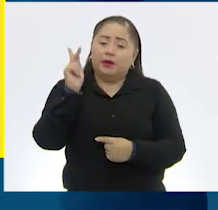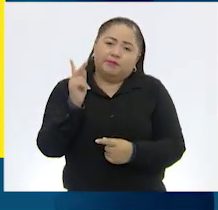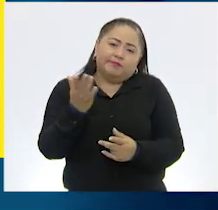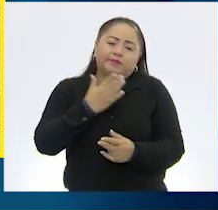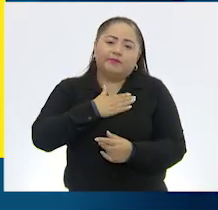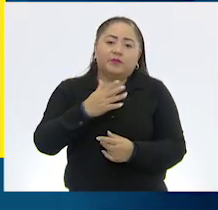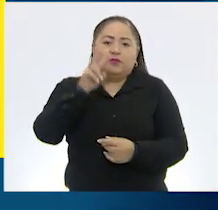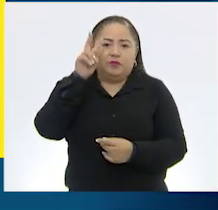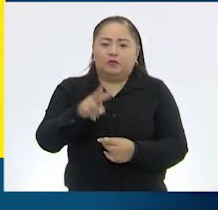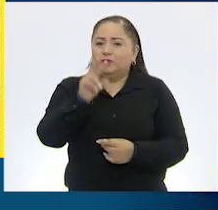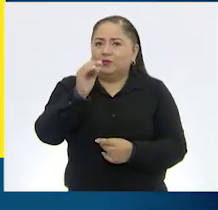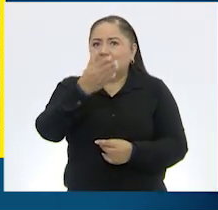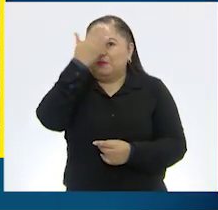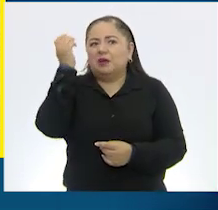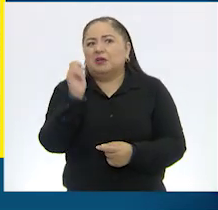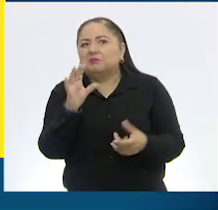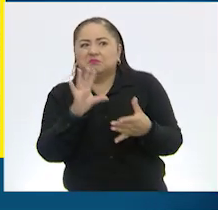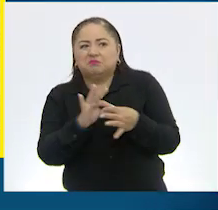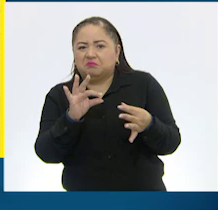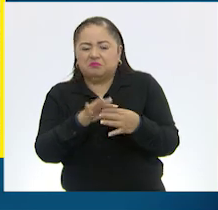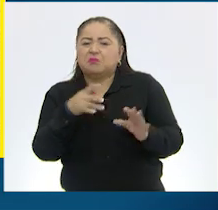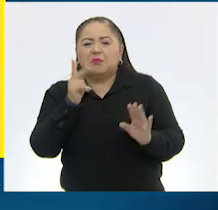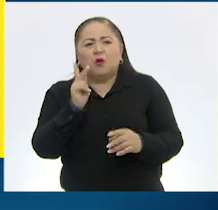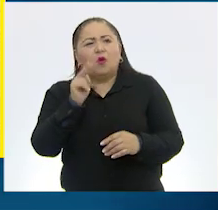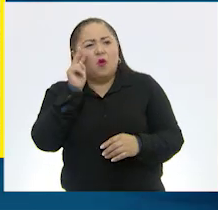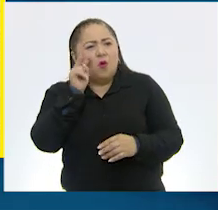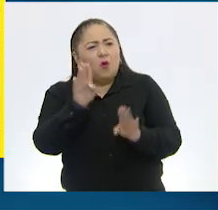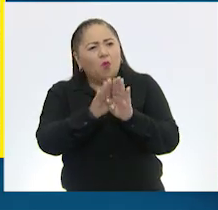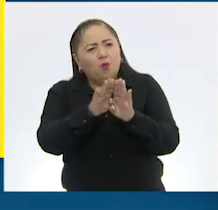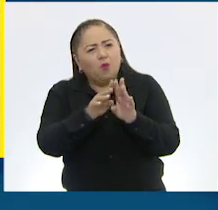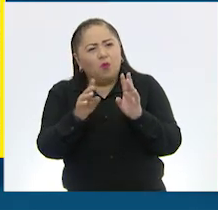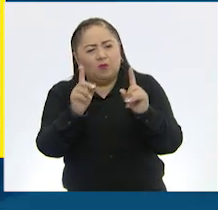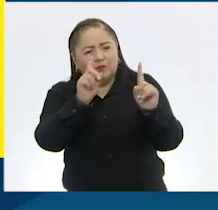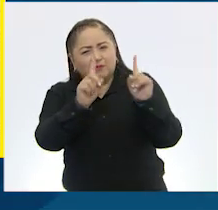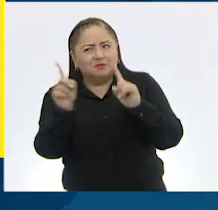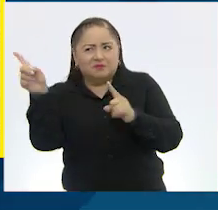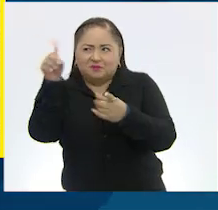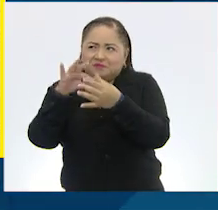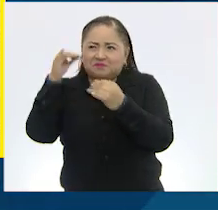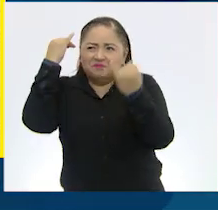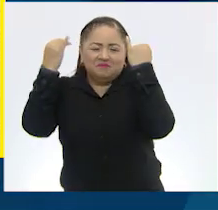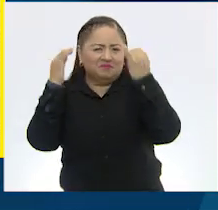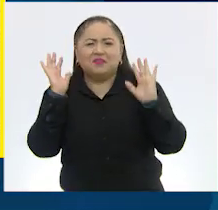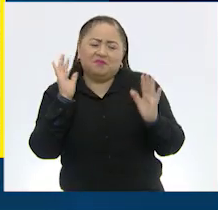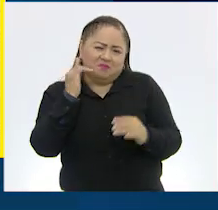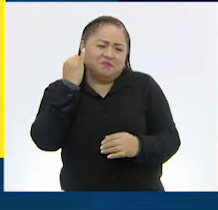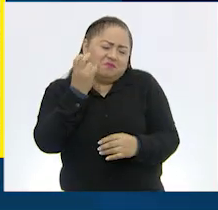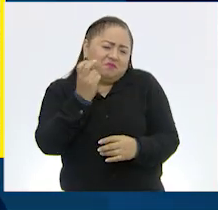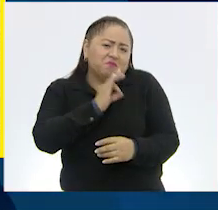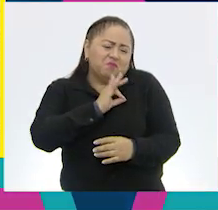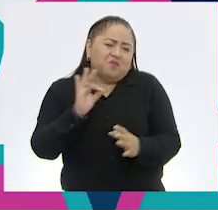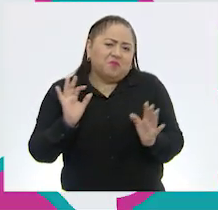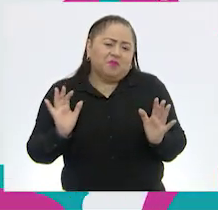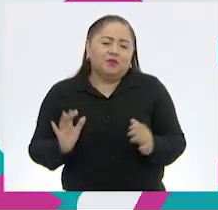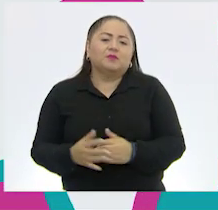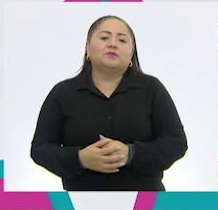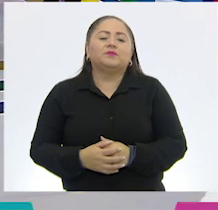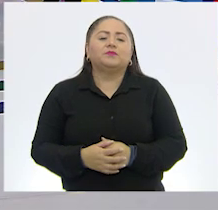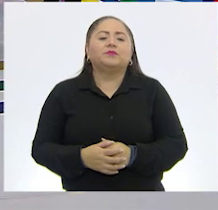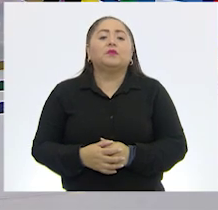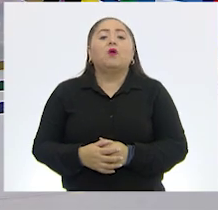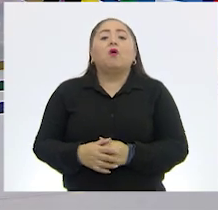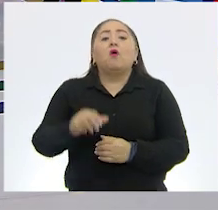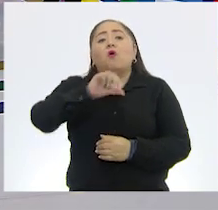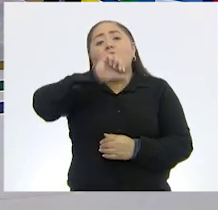bueno, realmente no sabemos de qué hablaban, me gustó la manera en la que la interpretaron ustedes. Así que, sigamos adelante. Bueno,